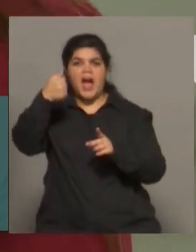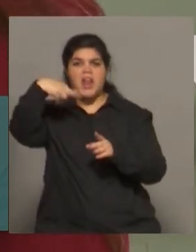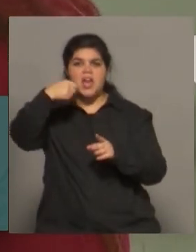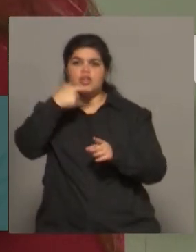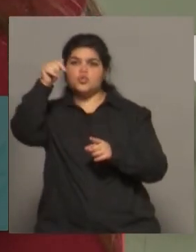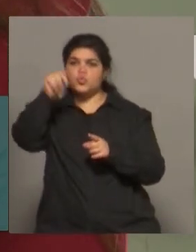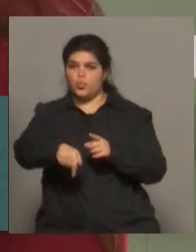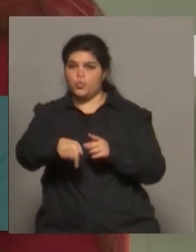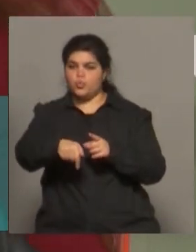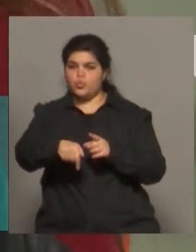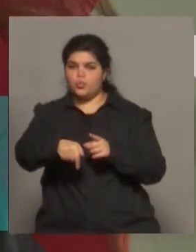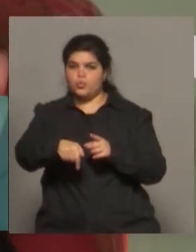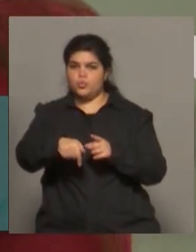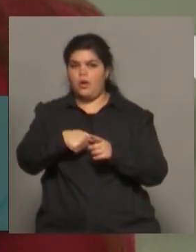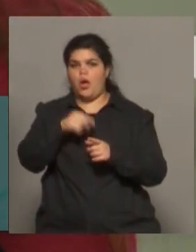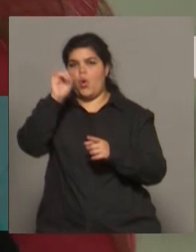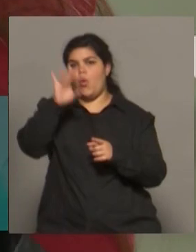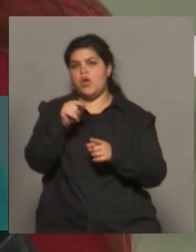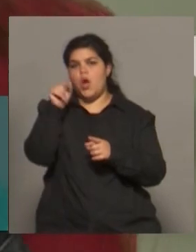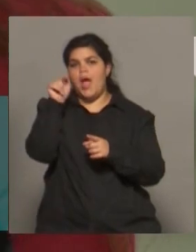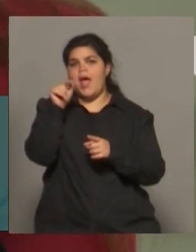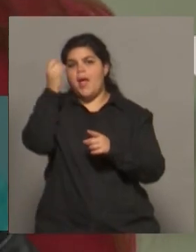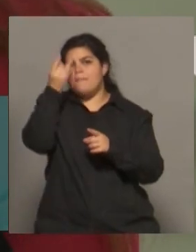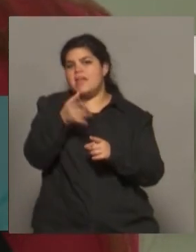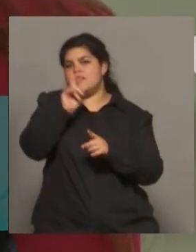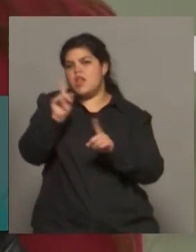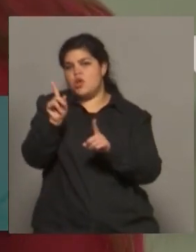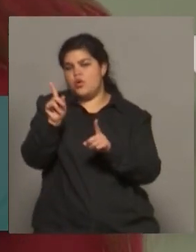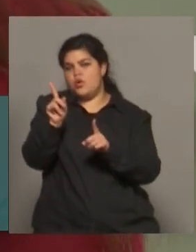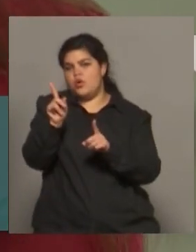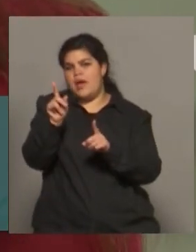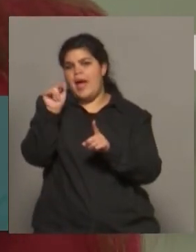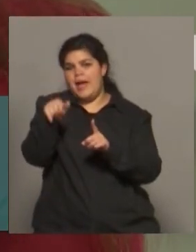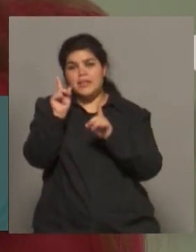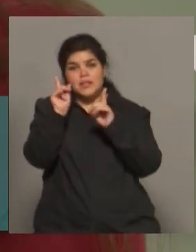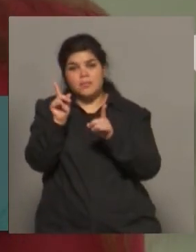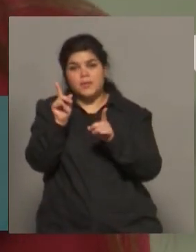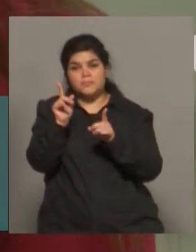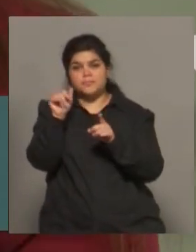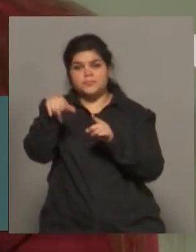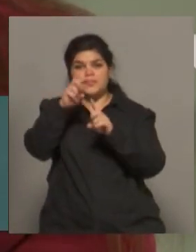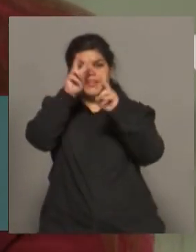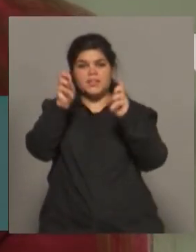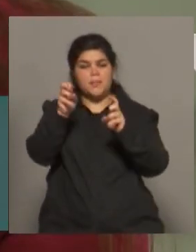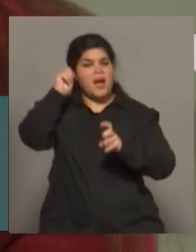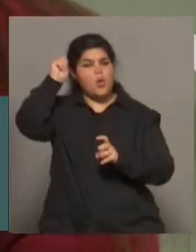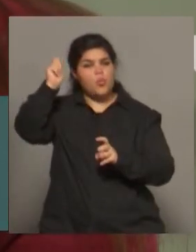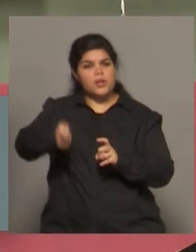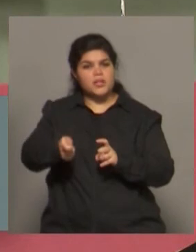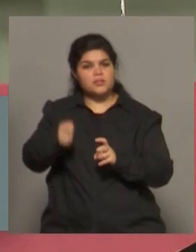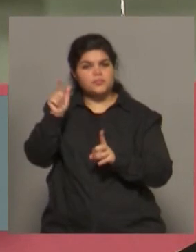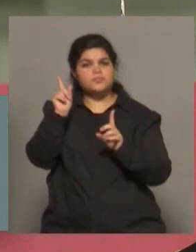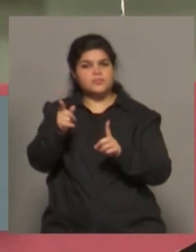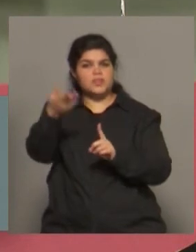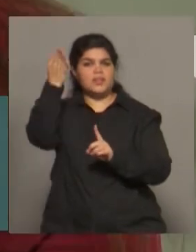no es algo puntual. El hecho de haber sido suspendida está sustentado también en un tema de índole jurídico que también se vio